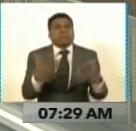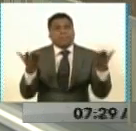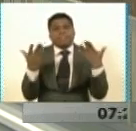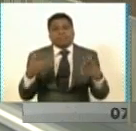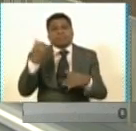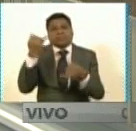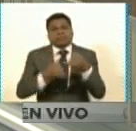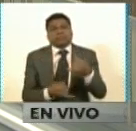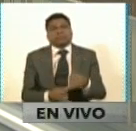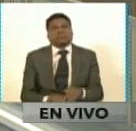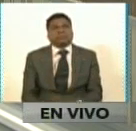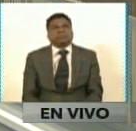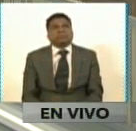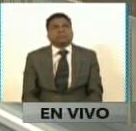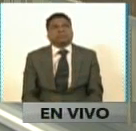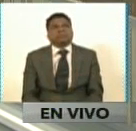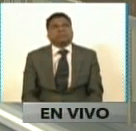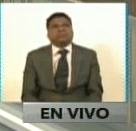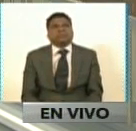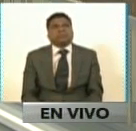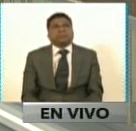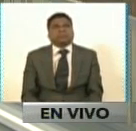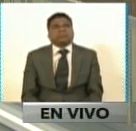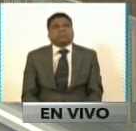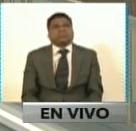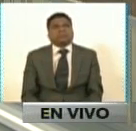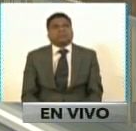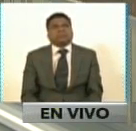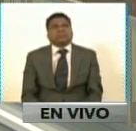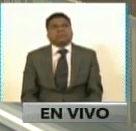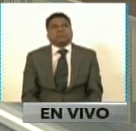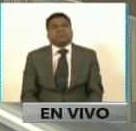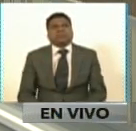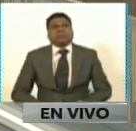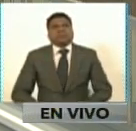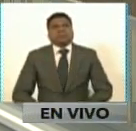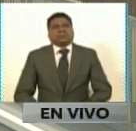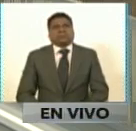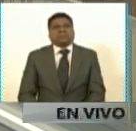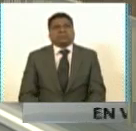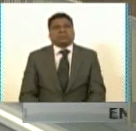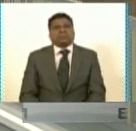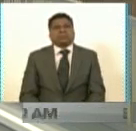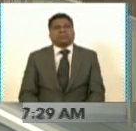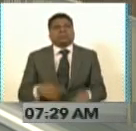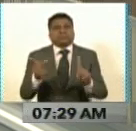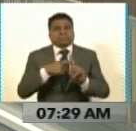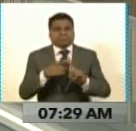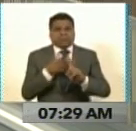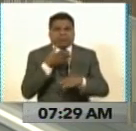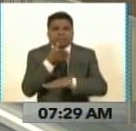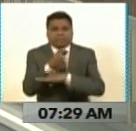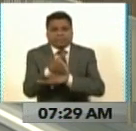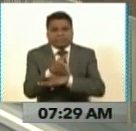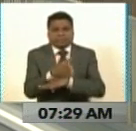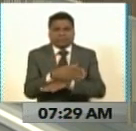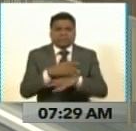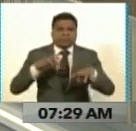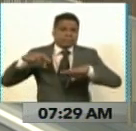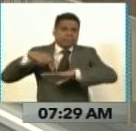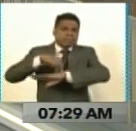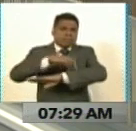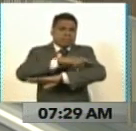en las últimas jornadas primero que el paso fronterizo ocurre permanentemente